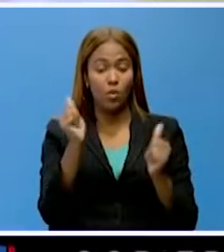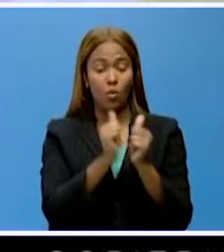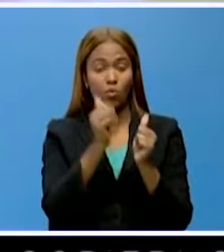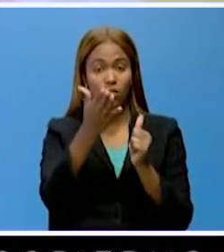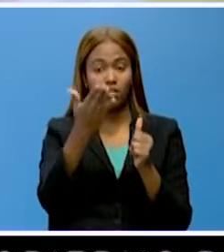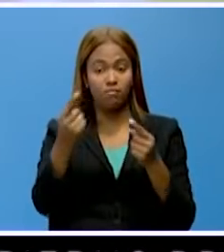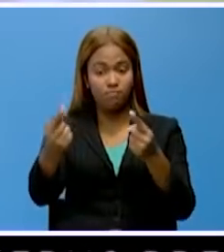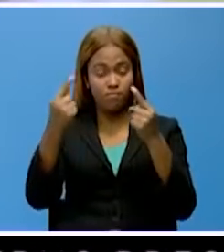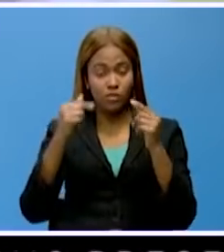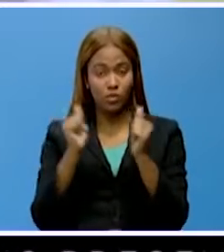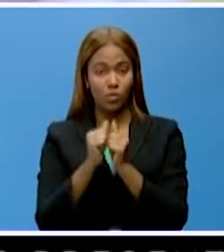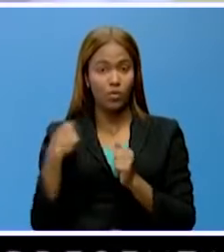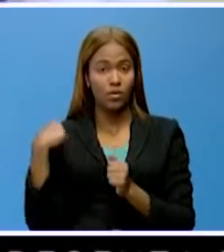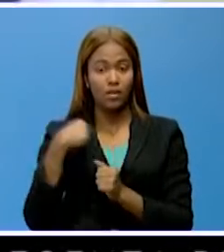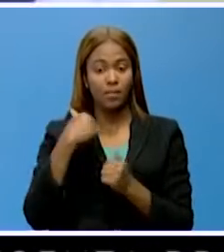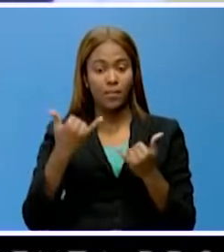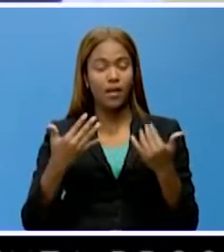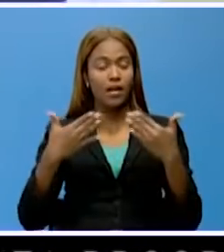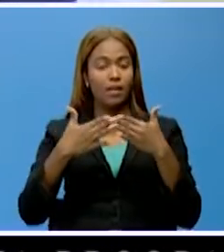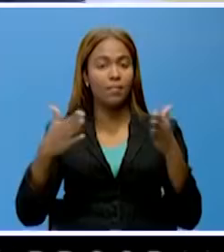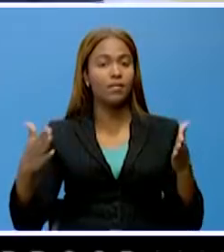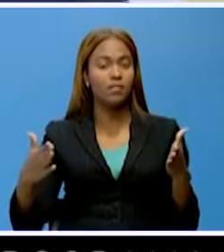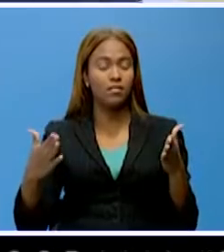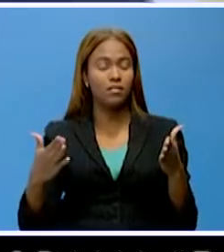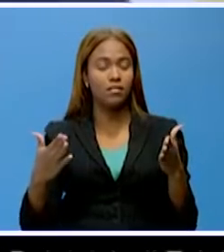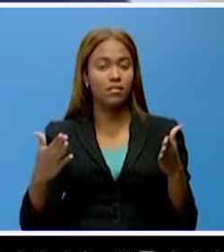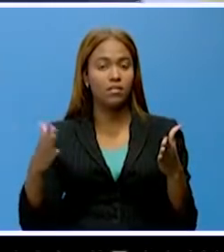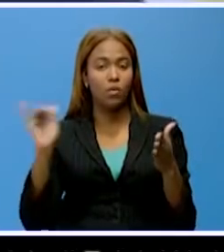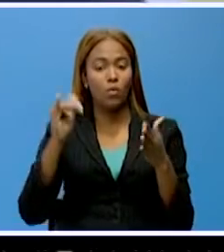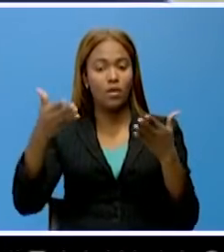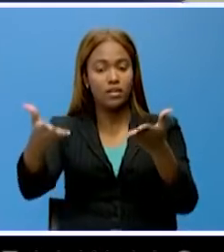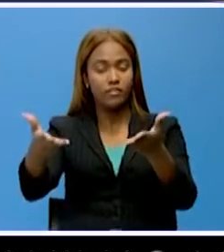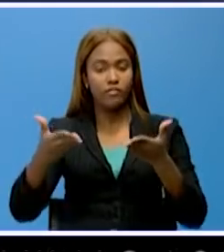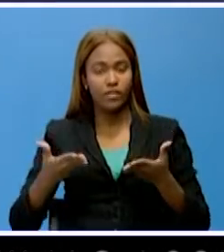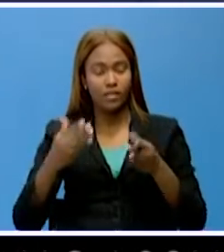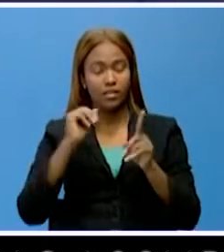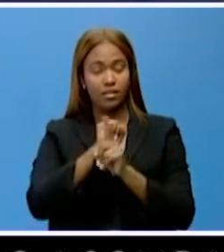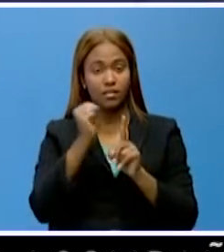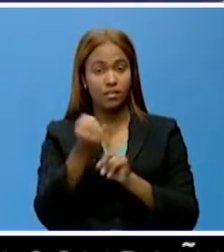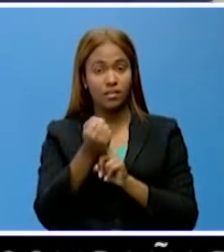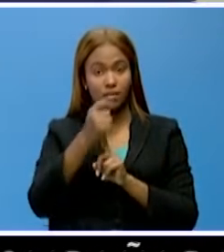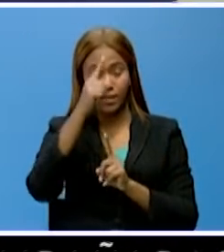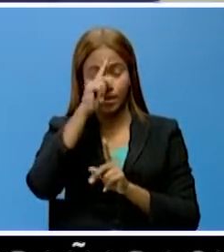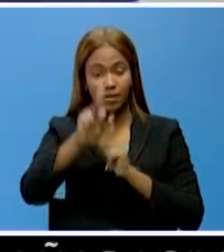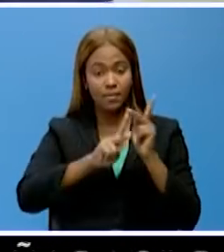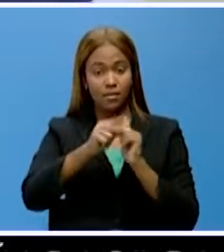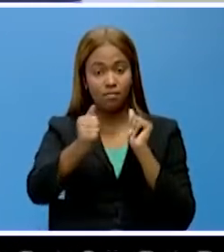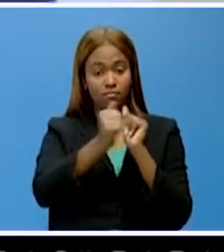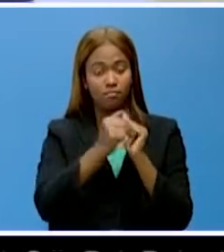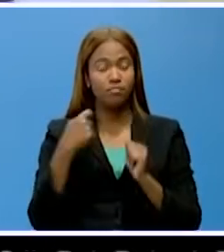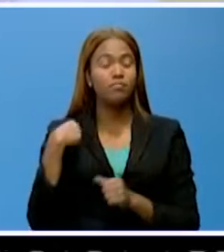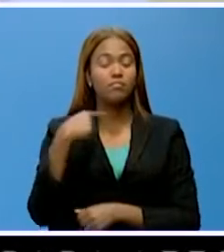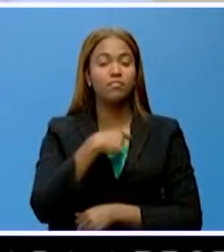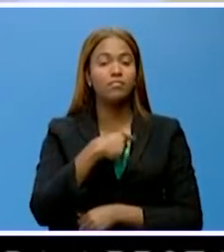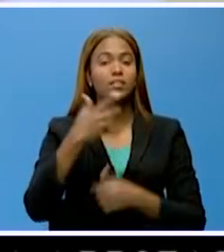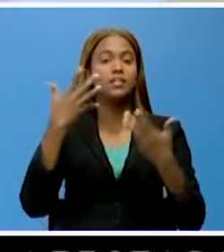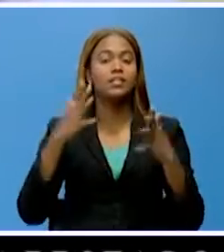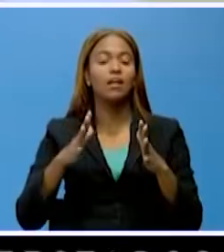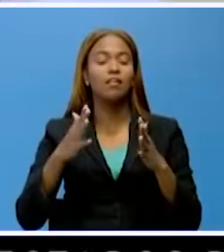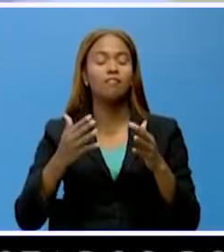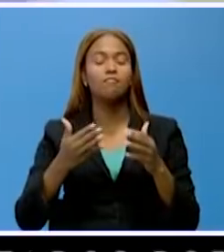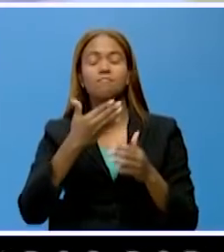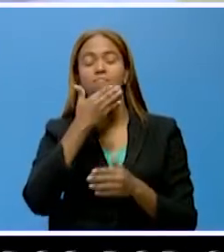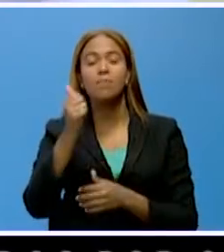presencia en esta apertura y recibir la condición de participante, han